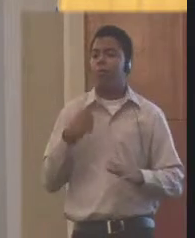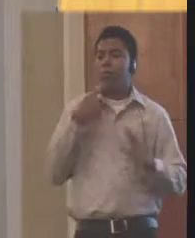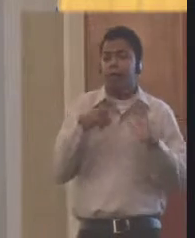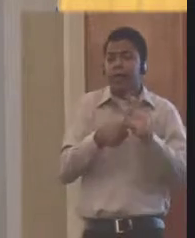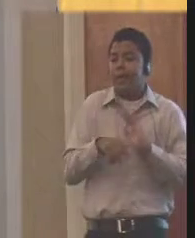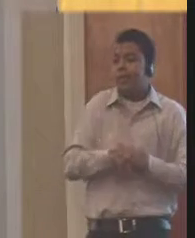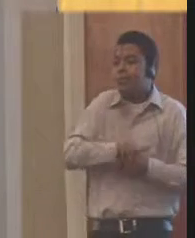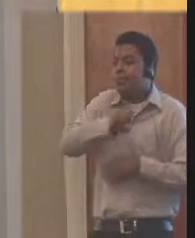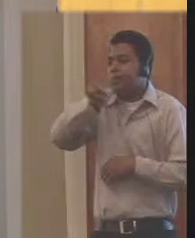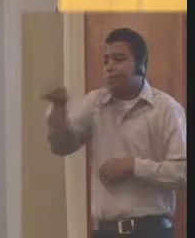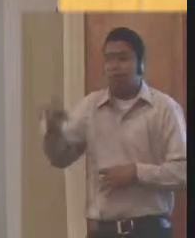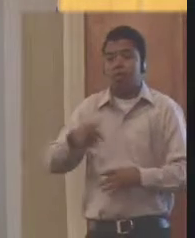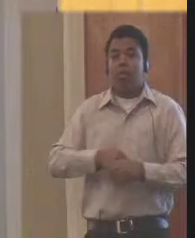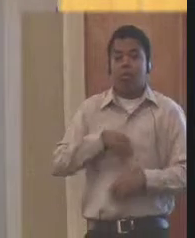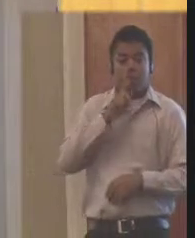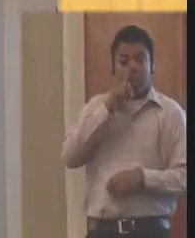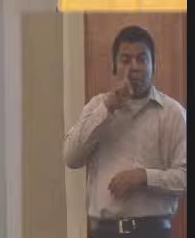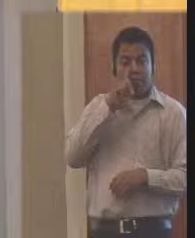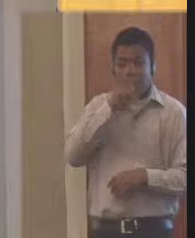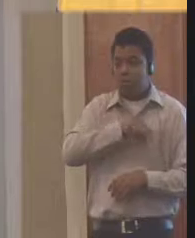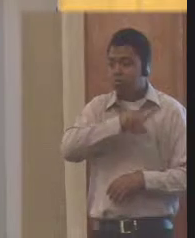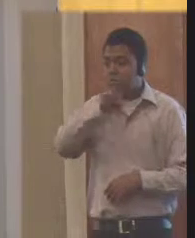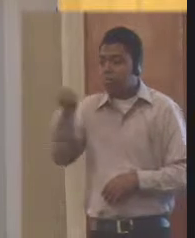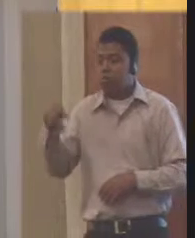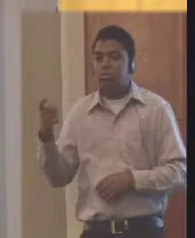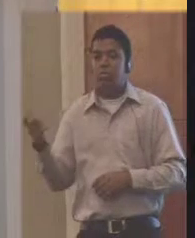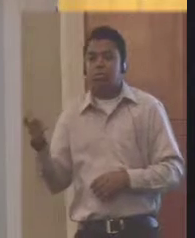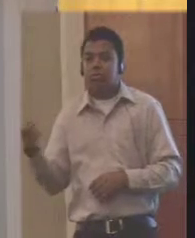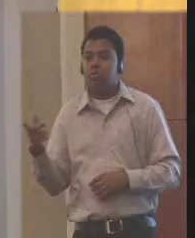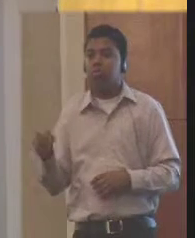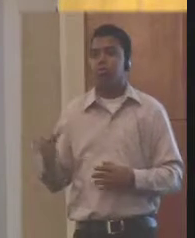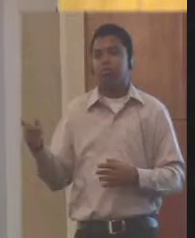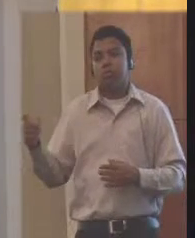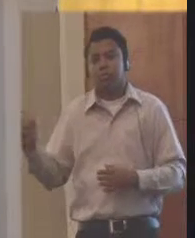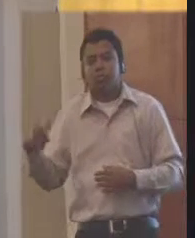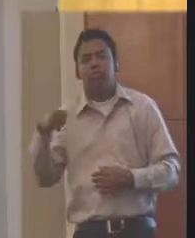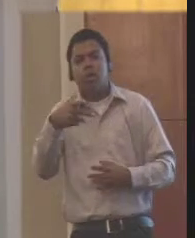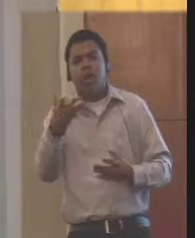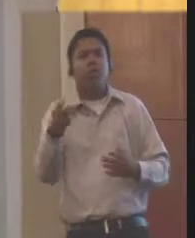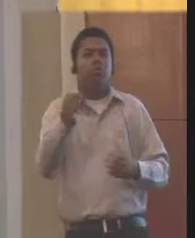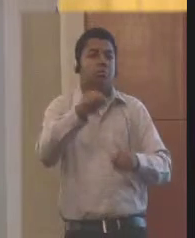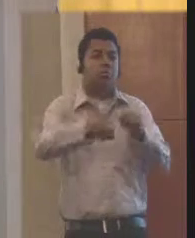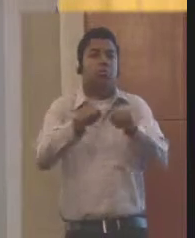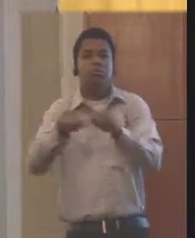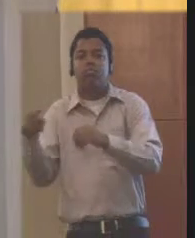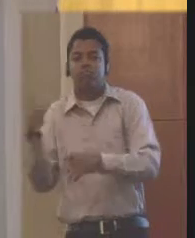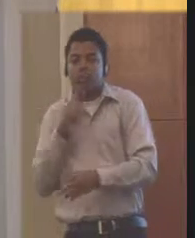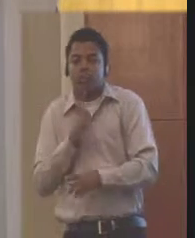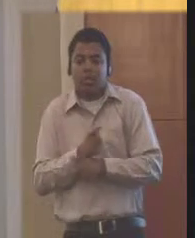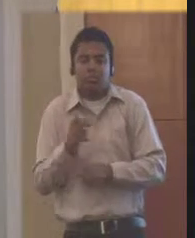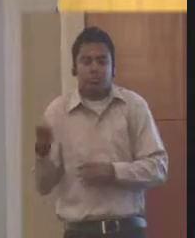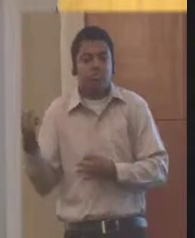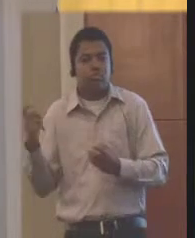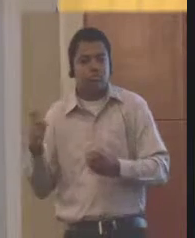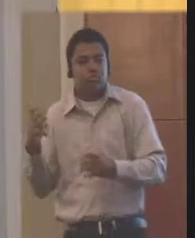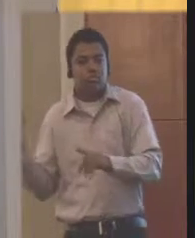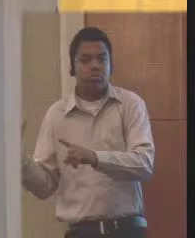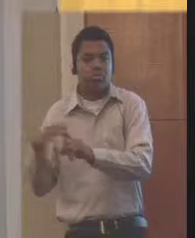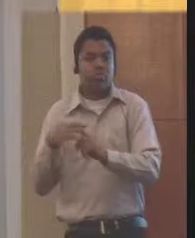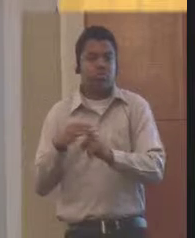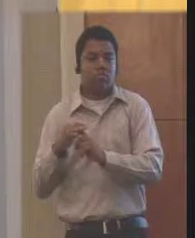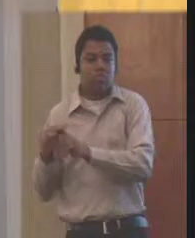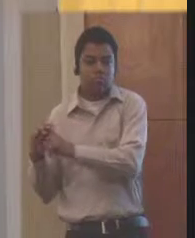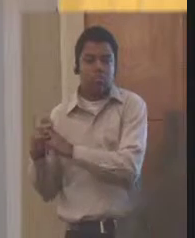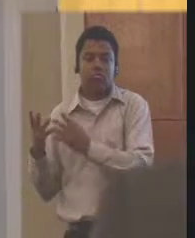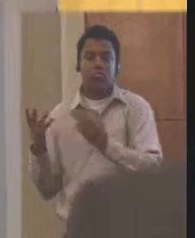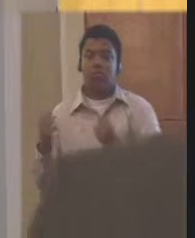trabajadores a los negocios, a las oficinas? Por supuesto que los negocios tienen que involucrarse, el sector de empresas. Como